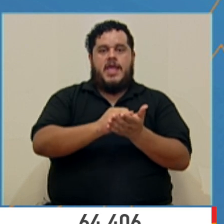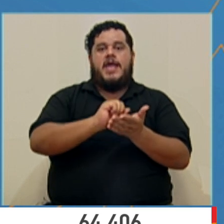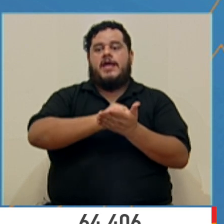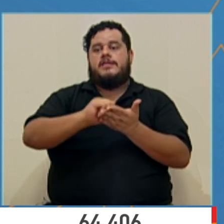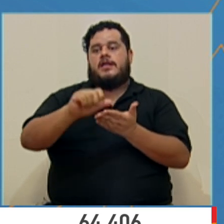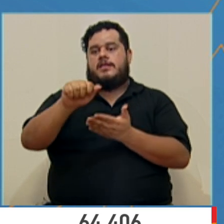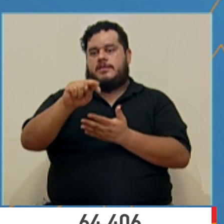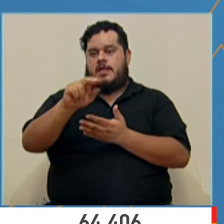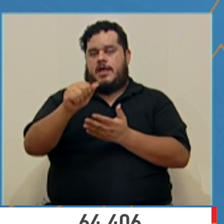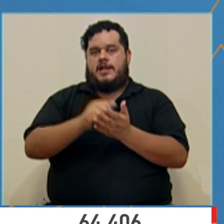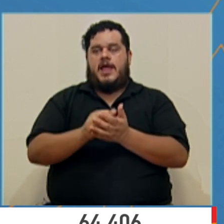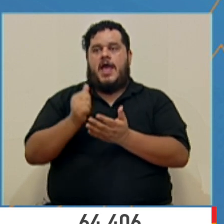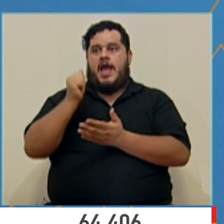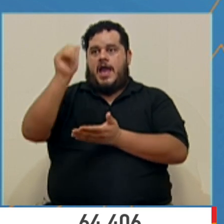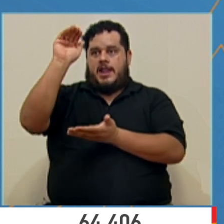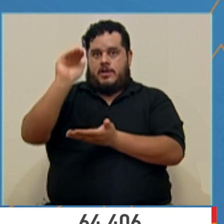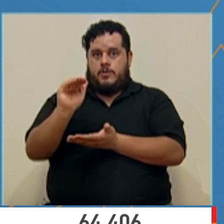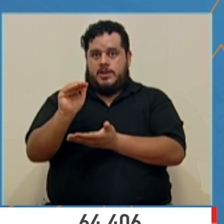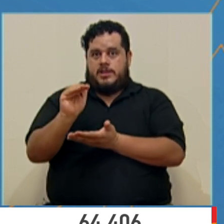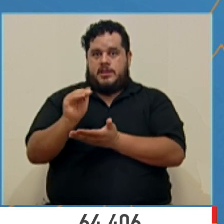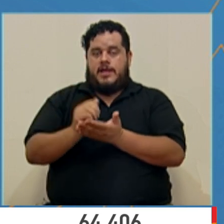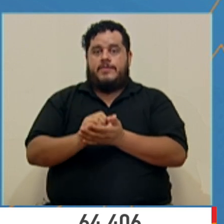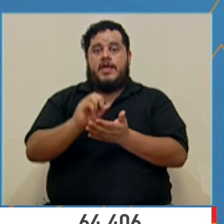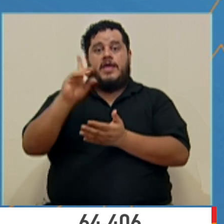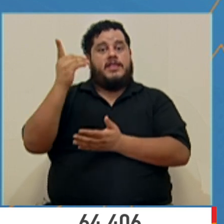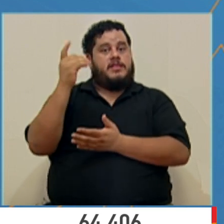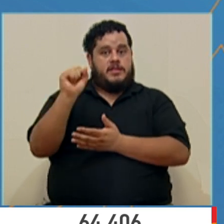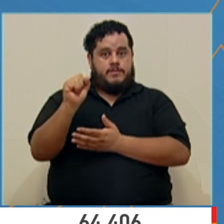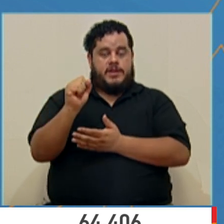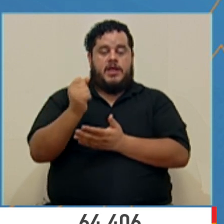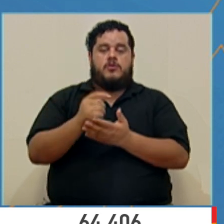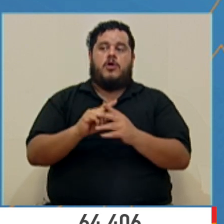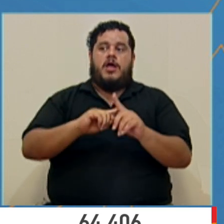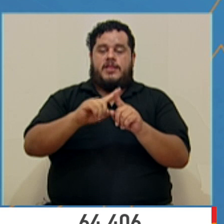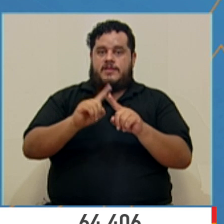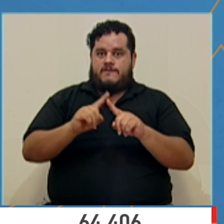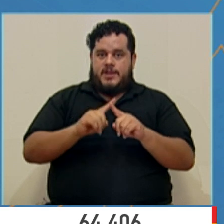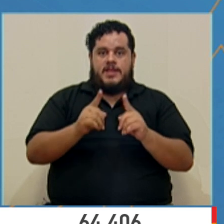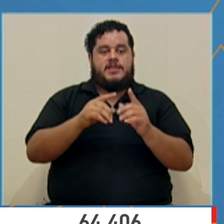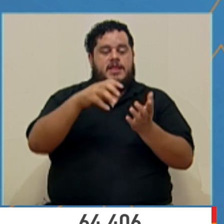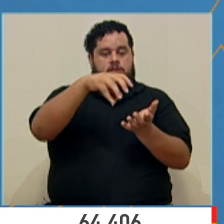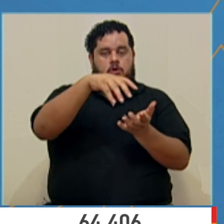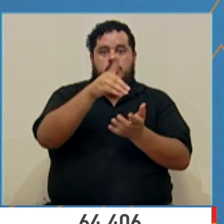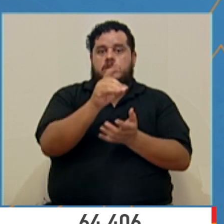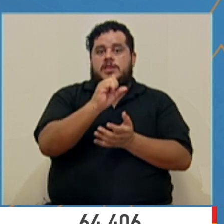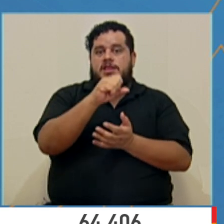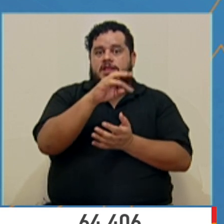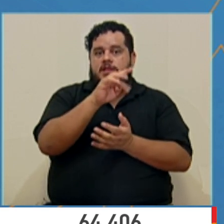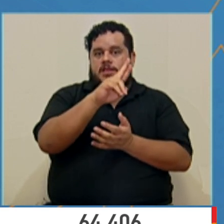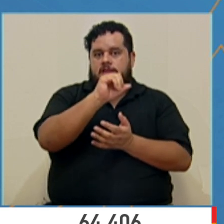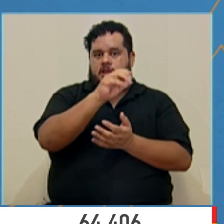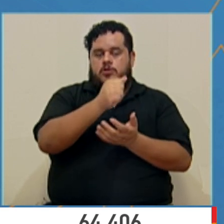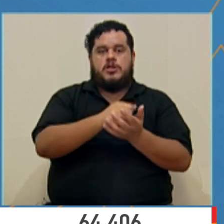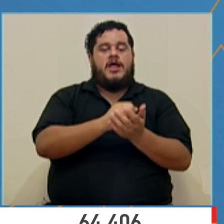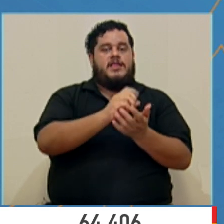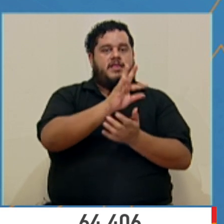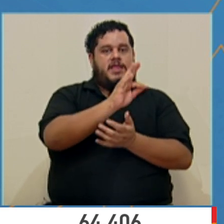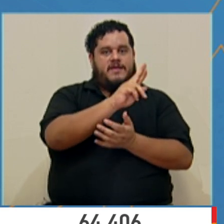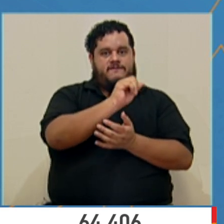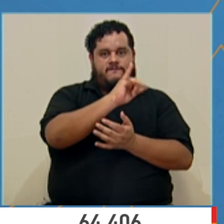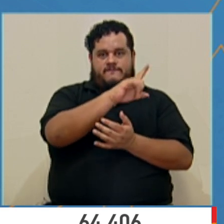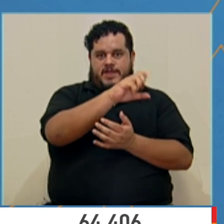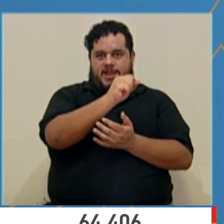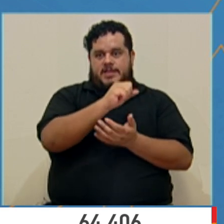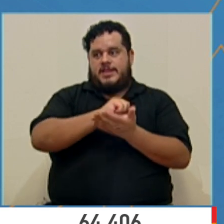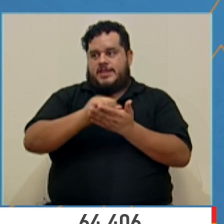Santa Ana, Alajuelita, desamparados, salvo los distritos de Frailes y San Cristóbal. Asimismo, el cantón